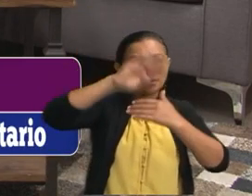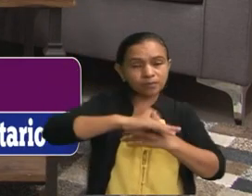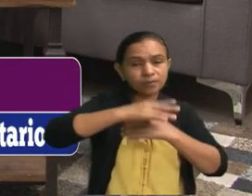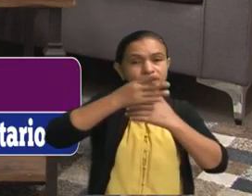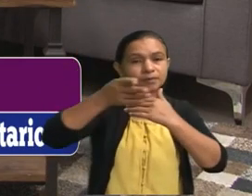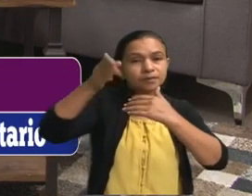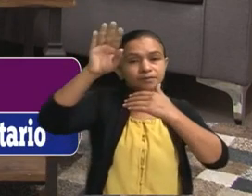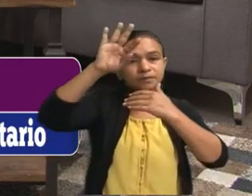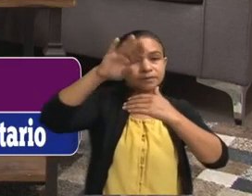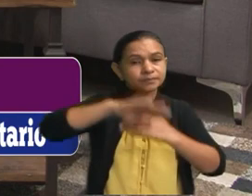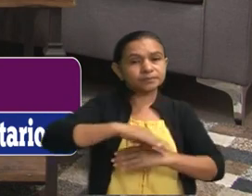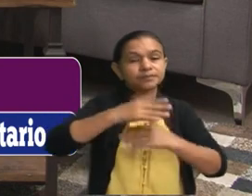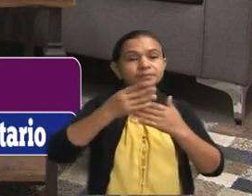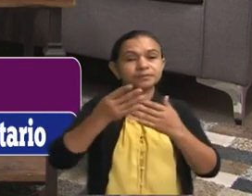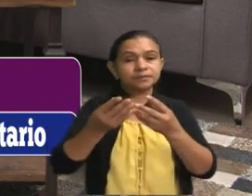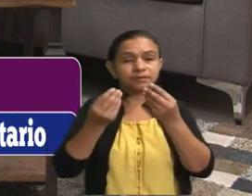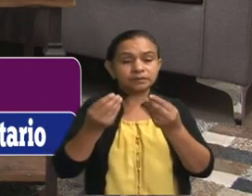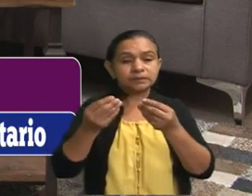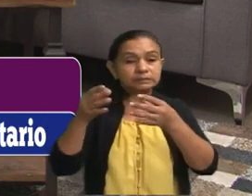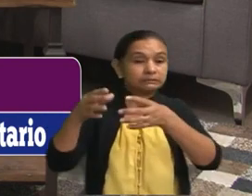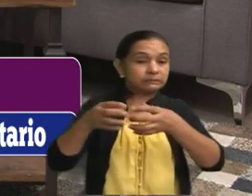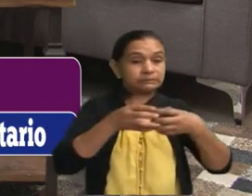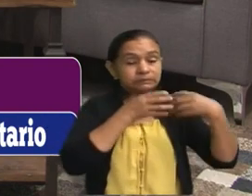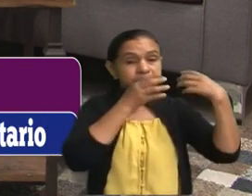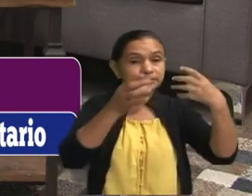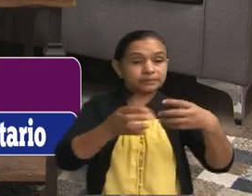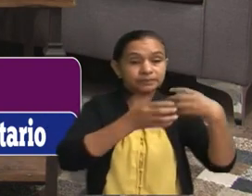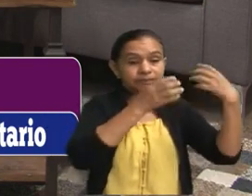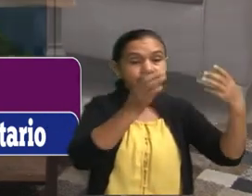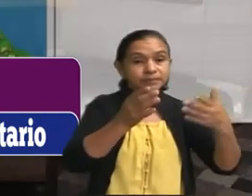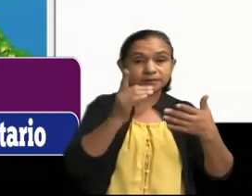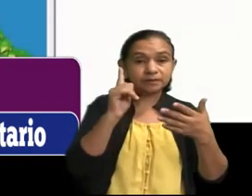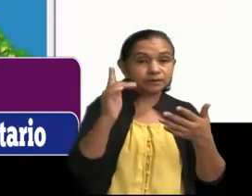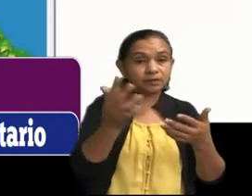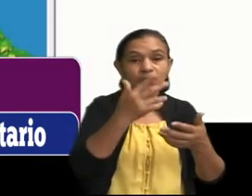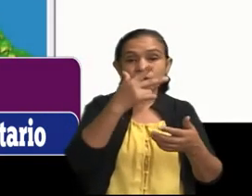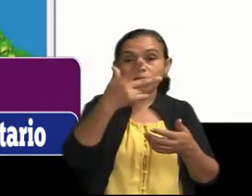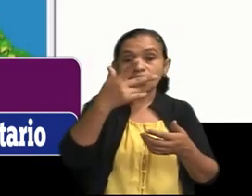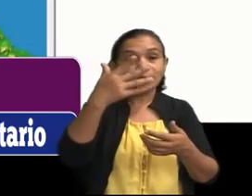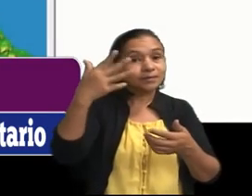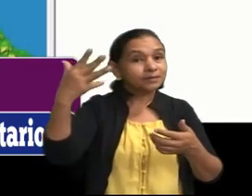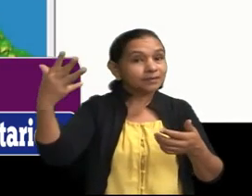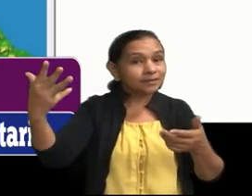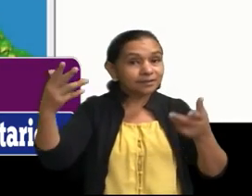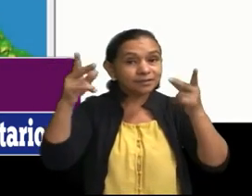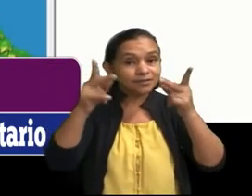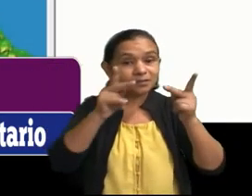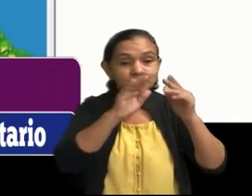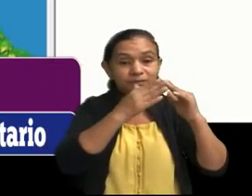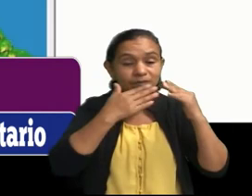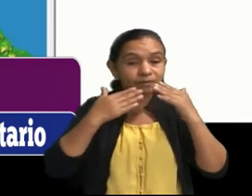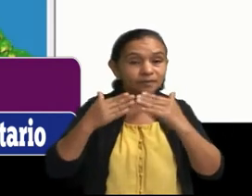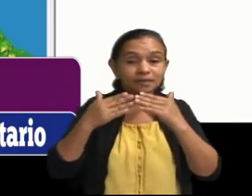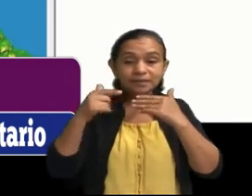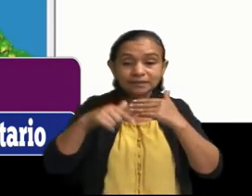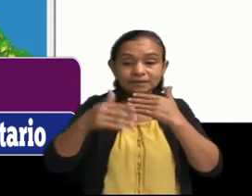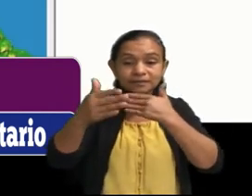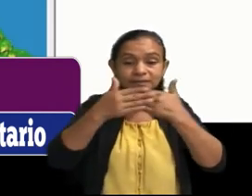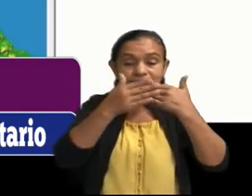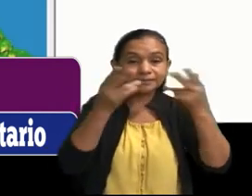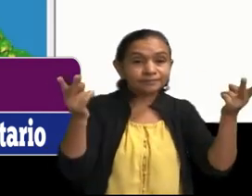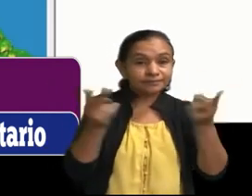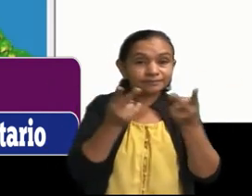esto va a significar una evacuación prácticamente de las 89 comunidades que están expuestas a este tipo de fenómenos,